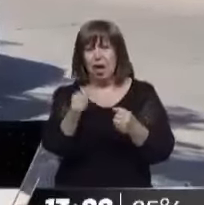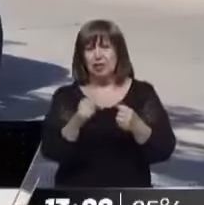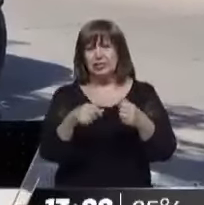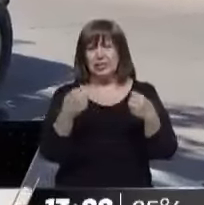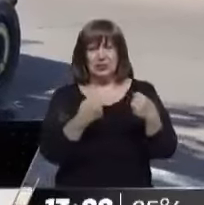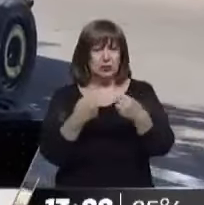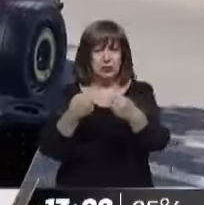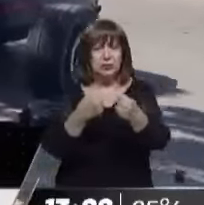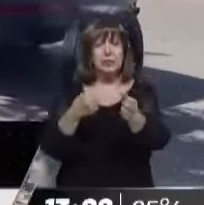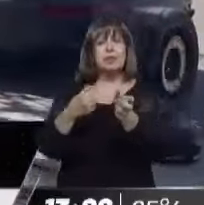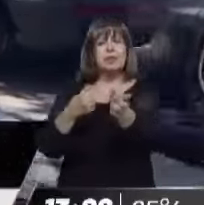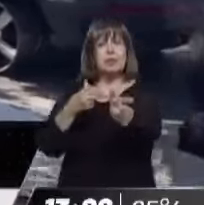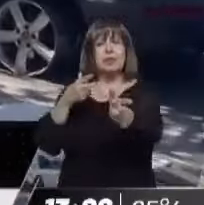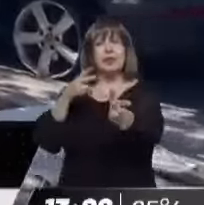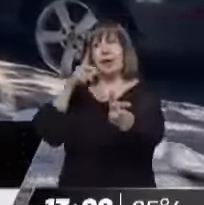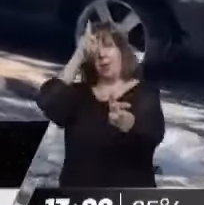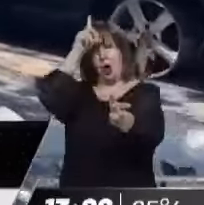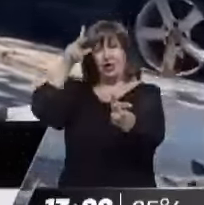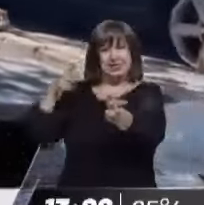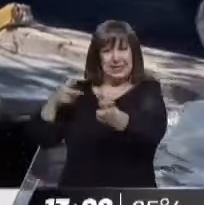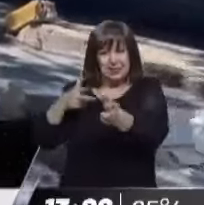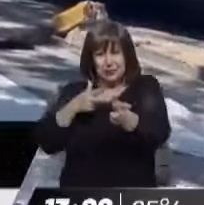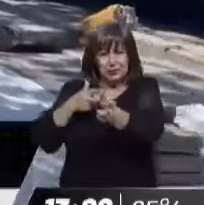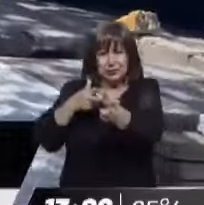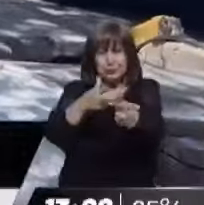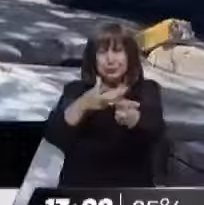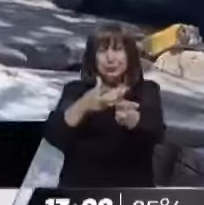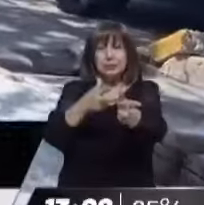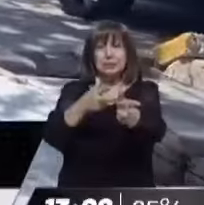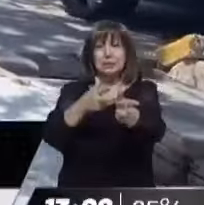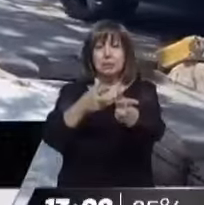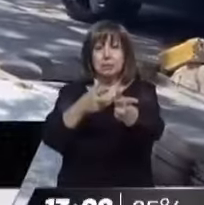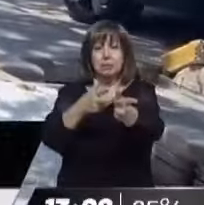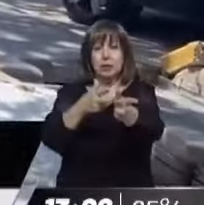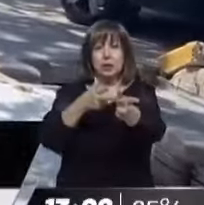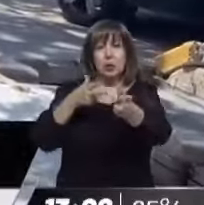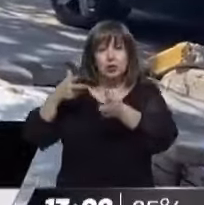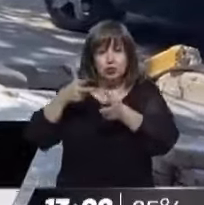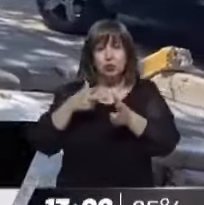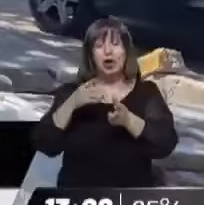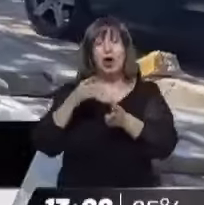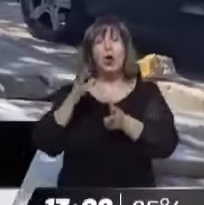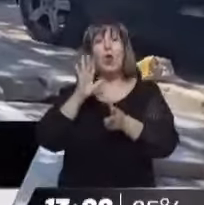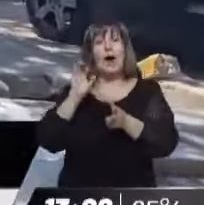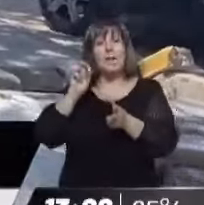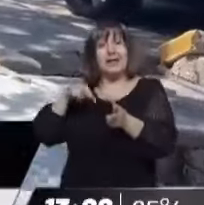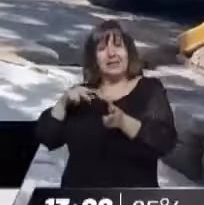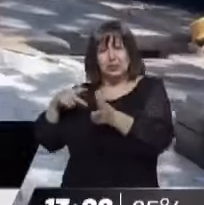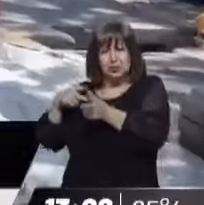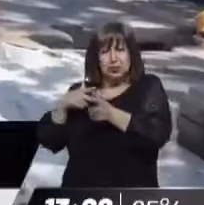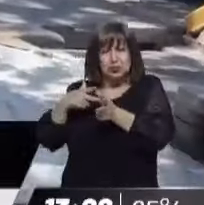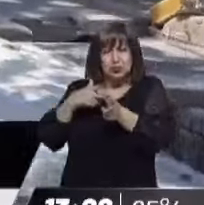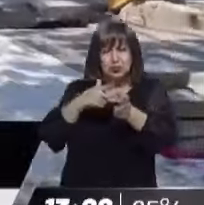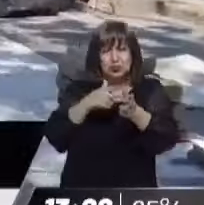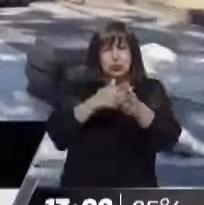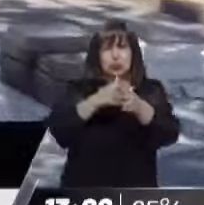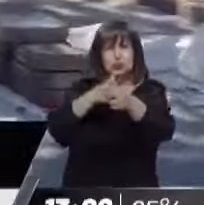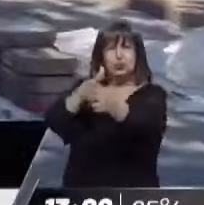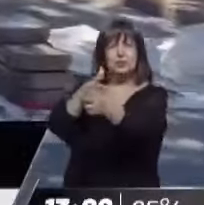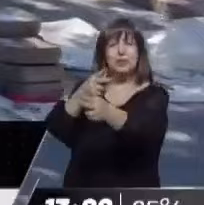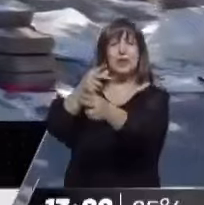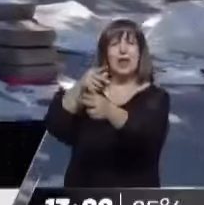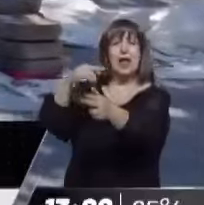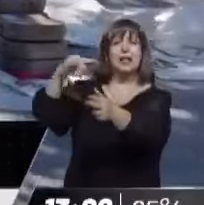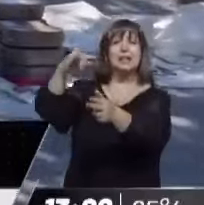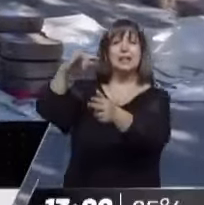todo con suerte, porque no han resultado personas heridas, pero podría haber pasado que alguna persona se hubiese cruzado y la verdad que el desenlace